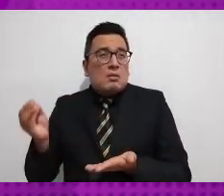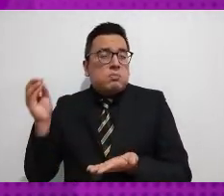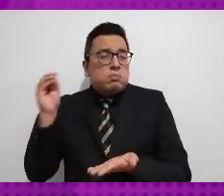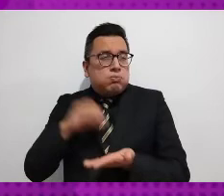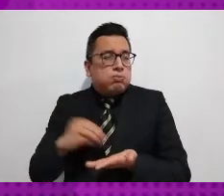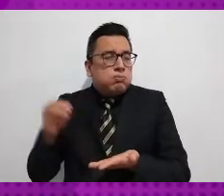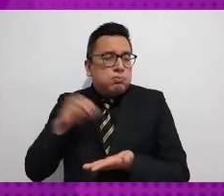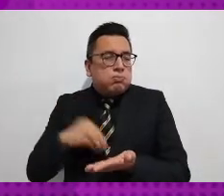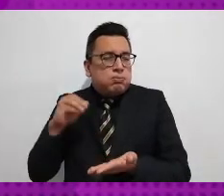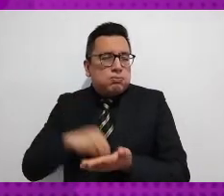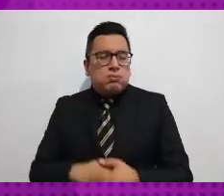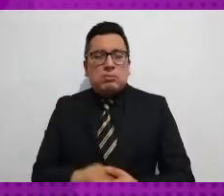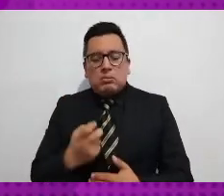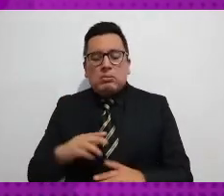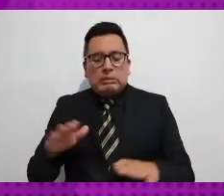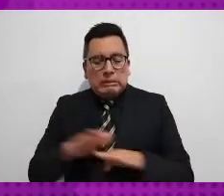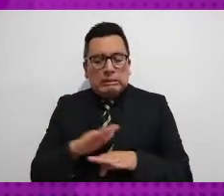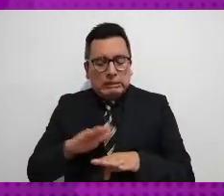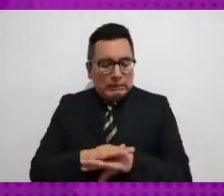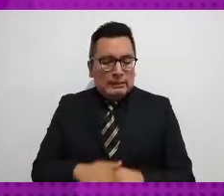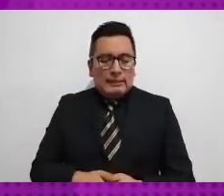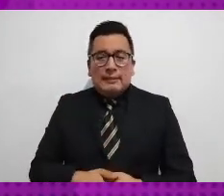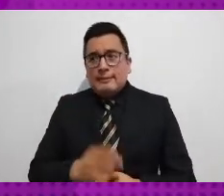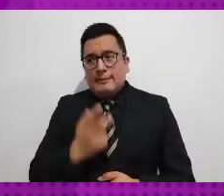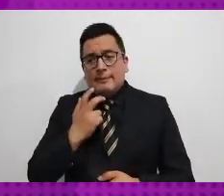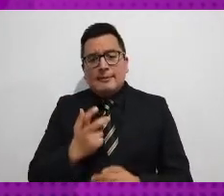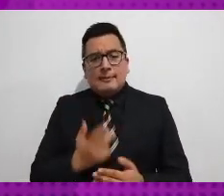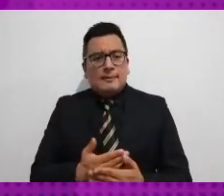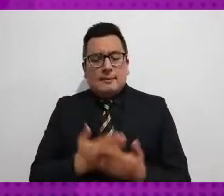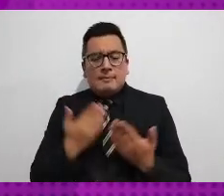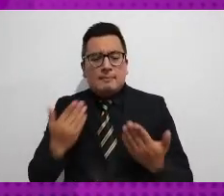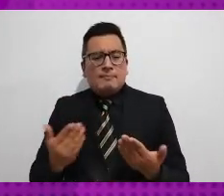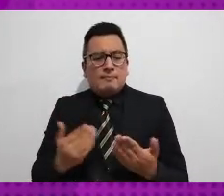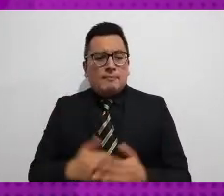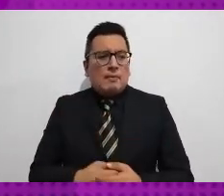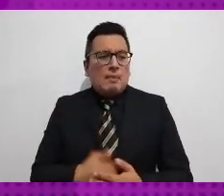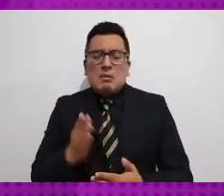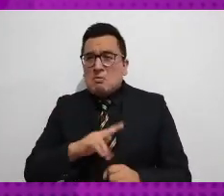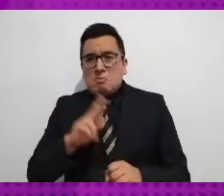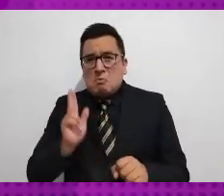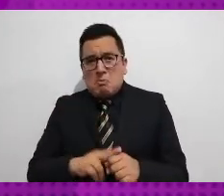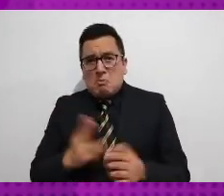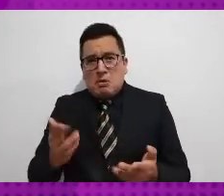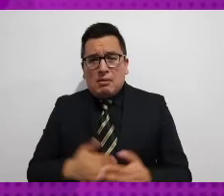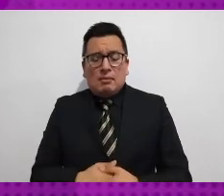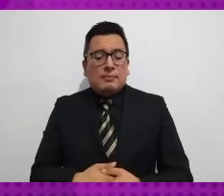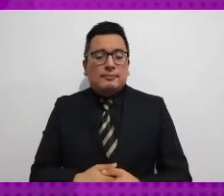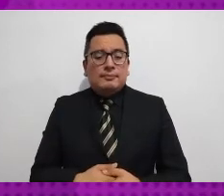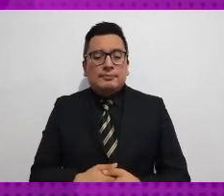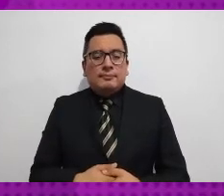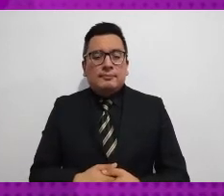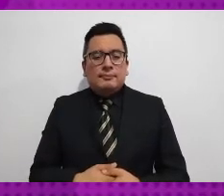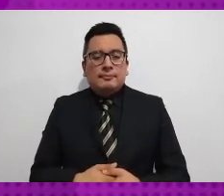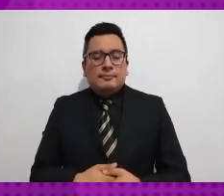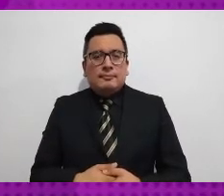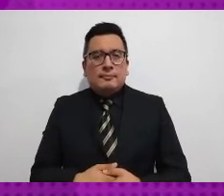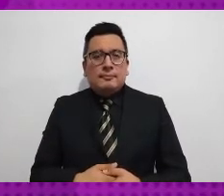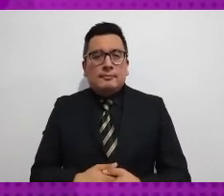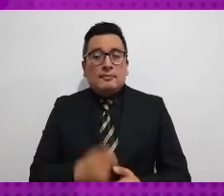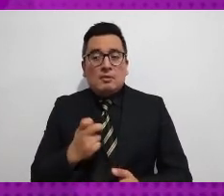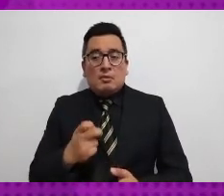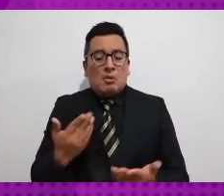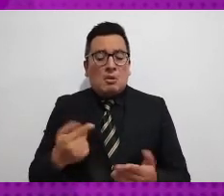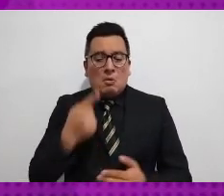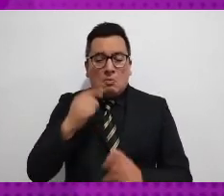han venido a cambiar las cosas y esto ha generado mayor normalidad, de tal forma que, bueno, para mí me parece que la última marcha